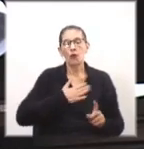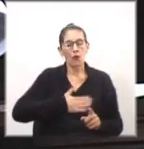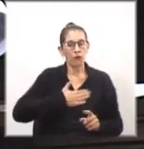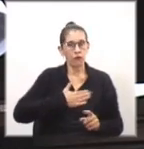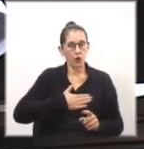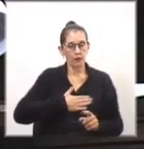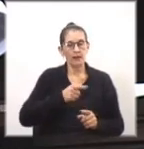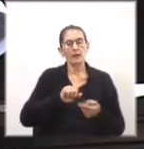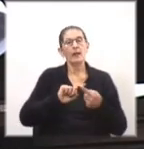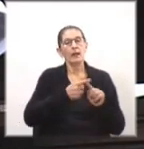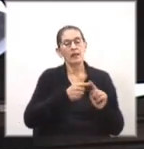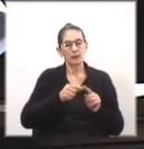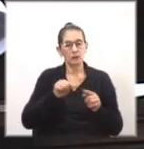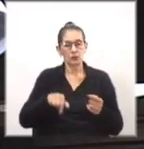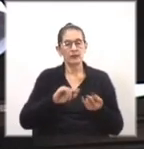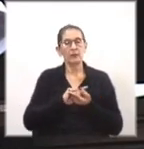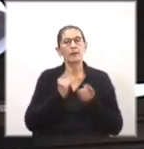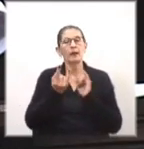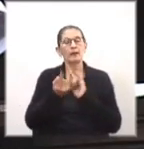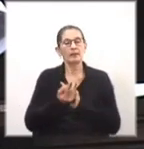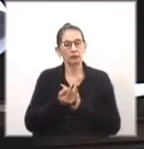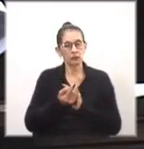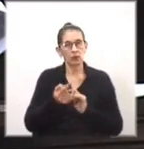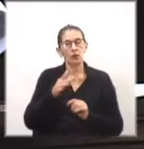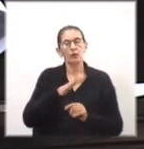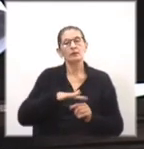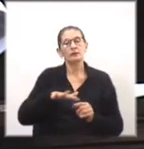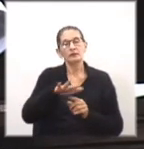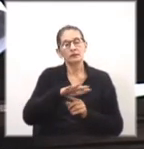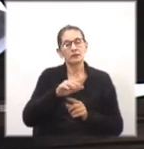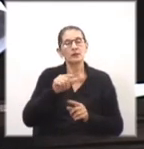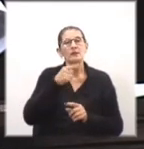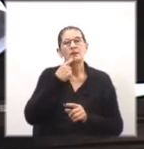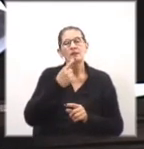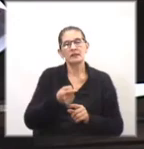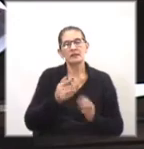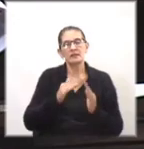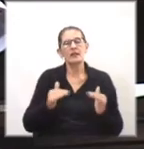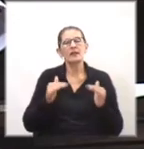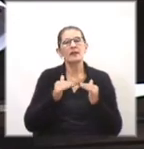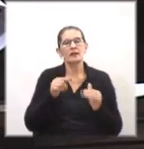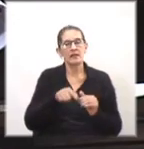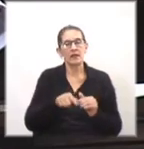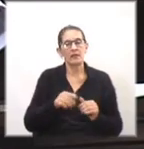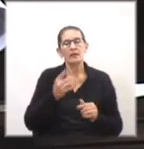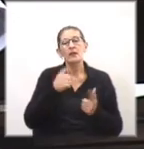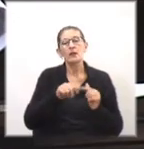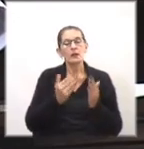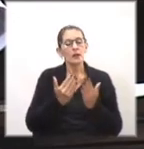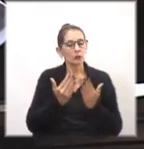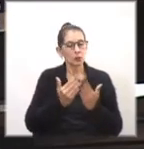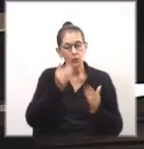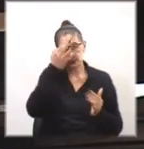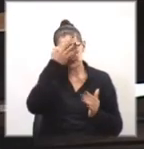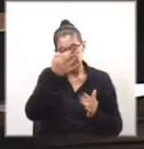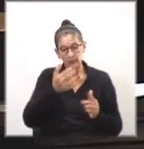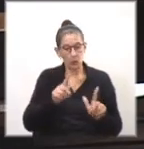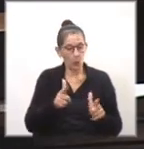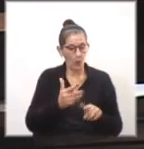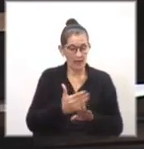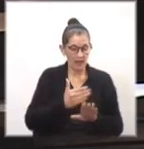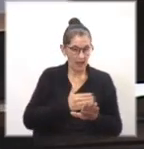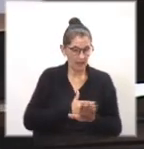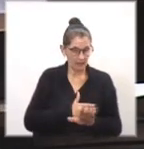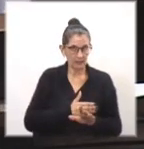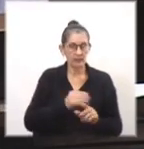la discusión parlamentaria, el oficialismo continuó profundizando las inequidades. Sin estudios técnicos previos y